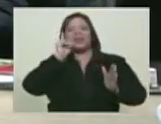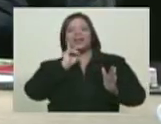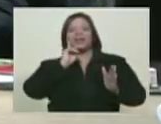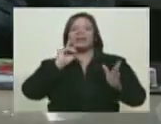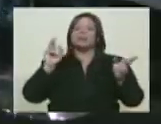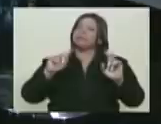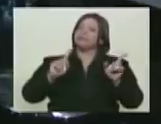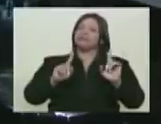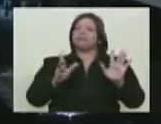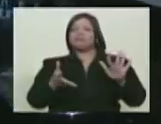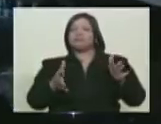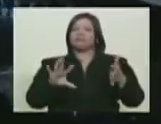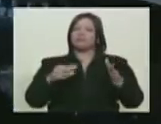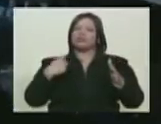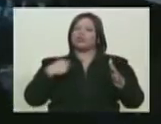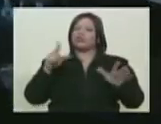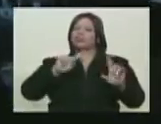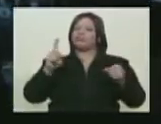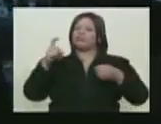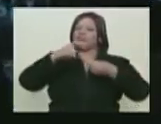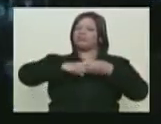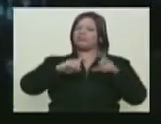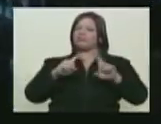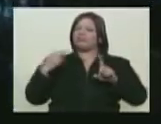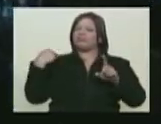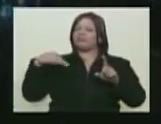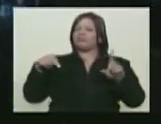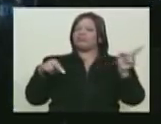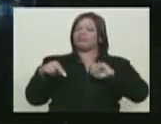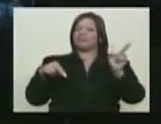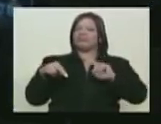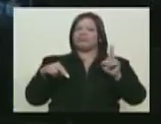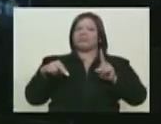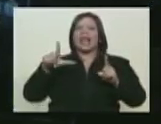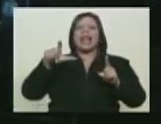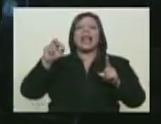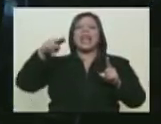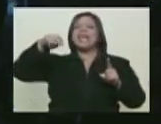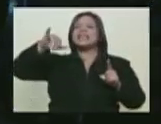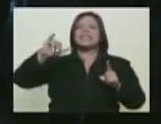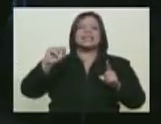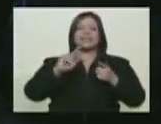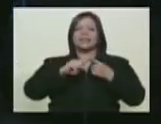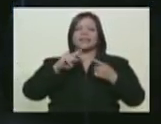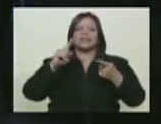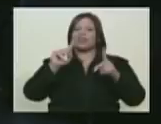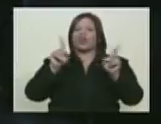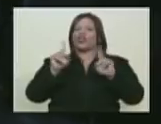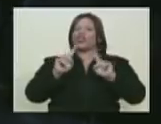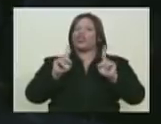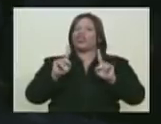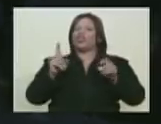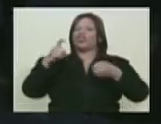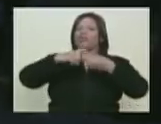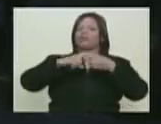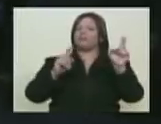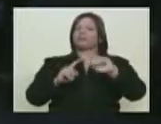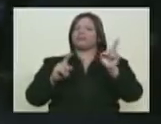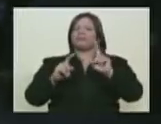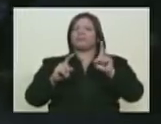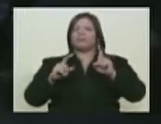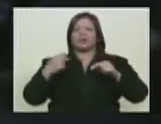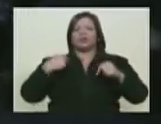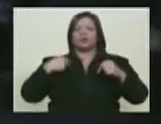que, bueno, yo no me asumo ni como marxista, ni como leninista, ni como guadalupano. ¿Y qué es de la vida? Me asumiría